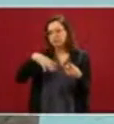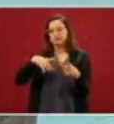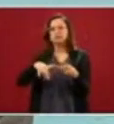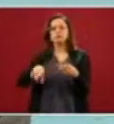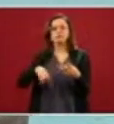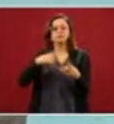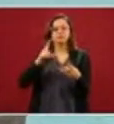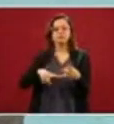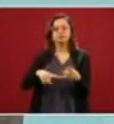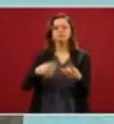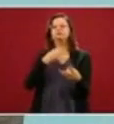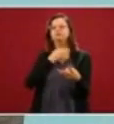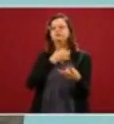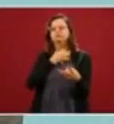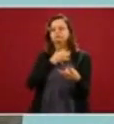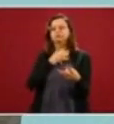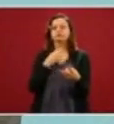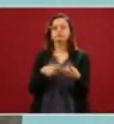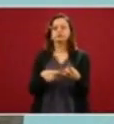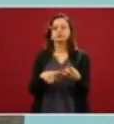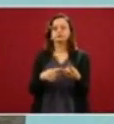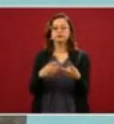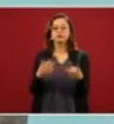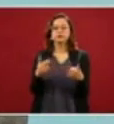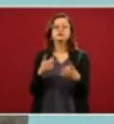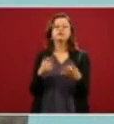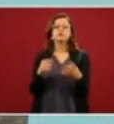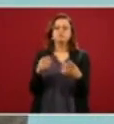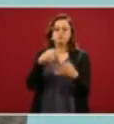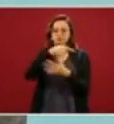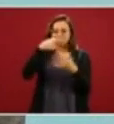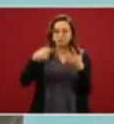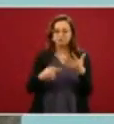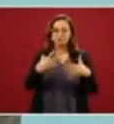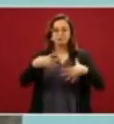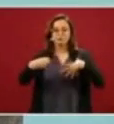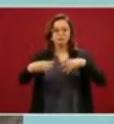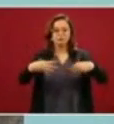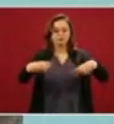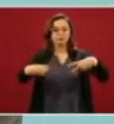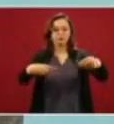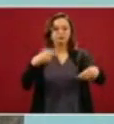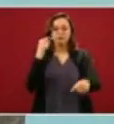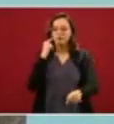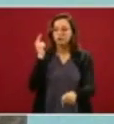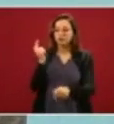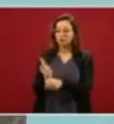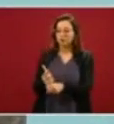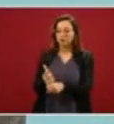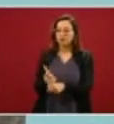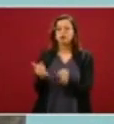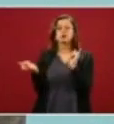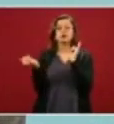garganta, en la tráquea. Y nos ha permitido también entender